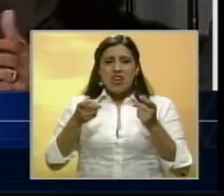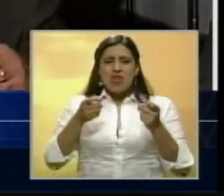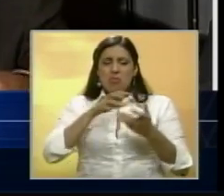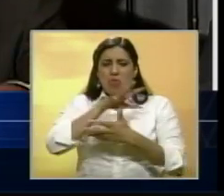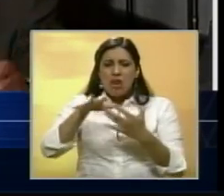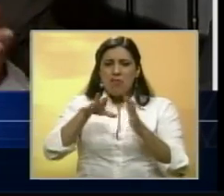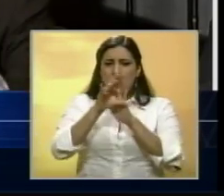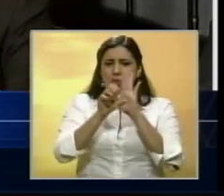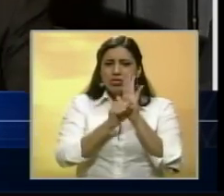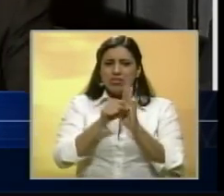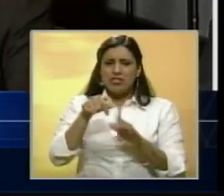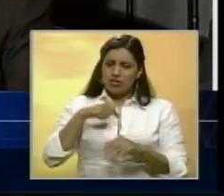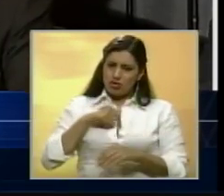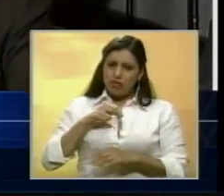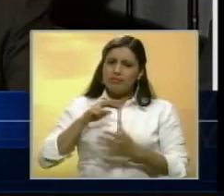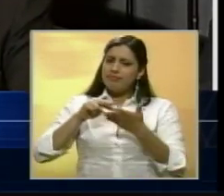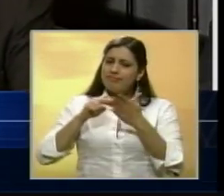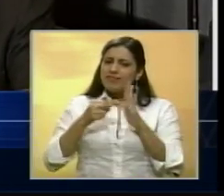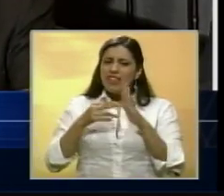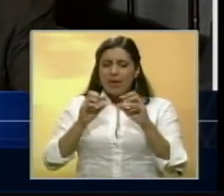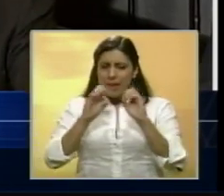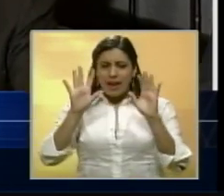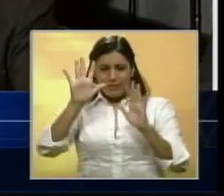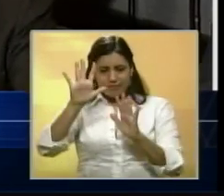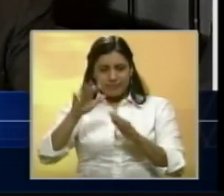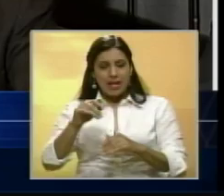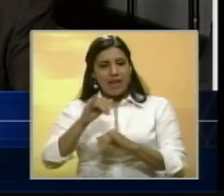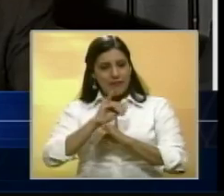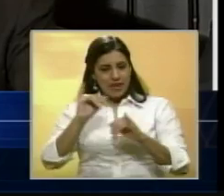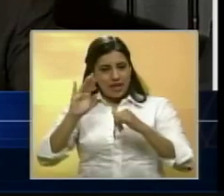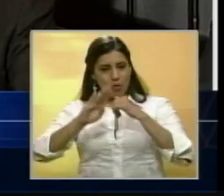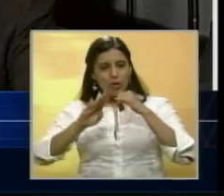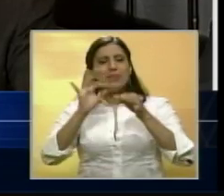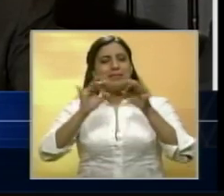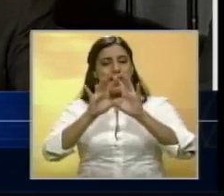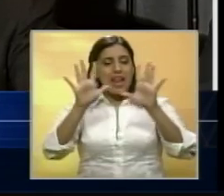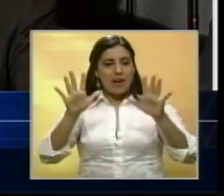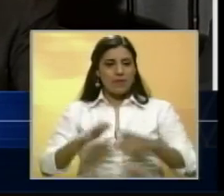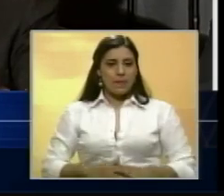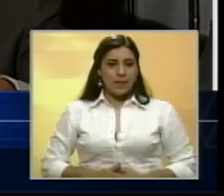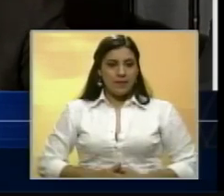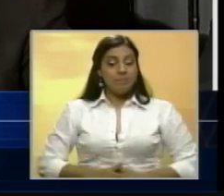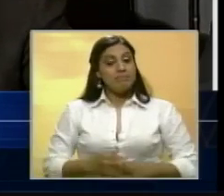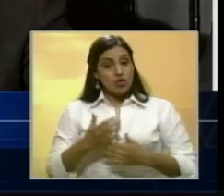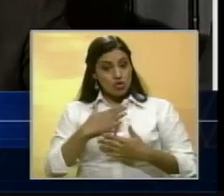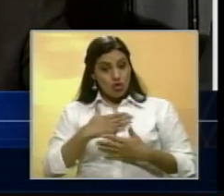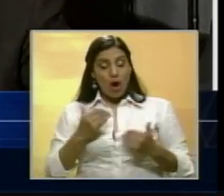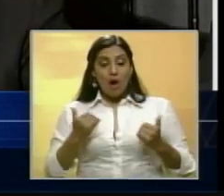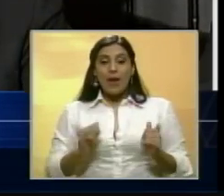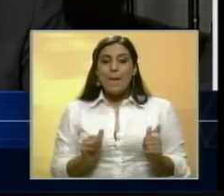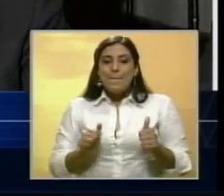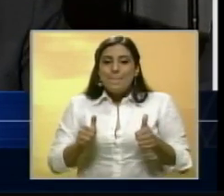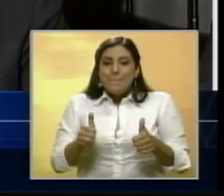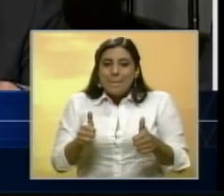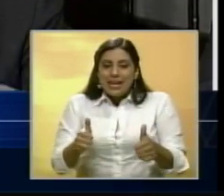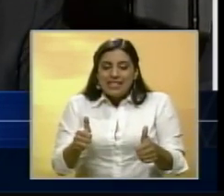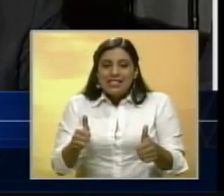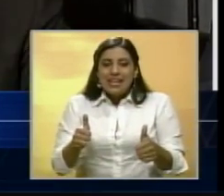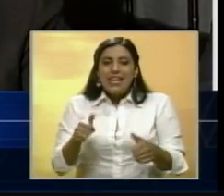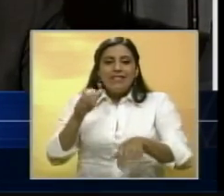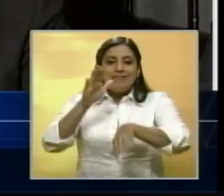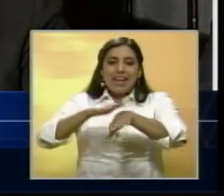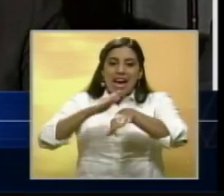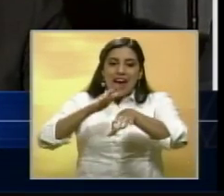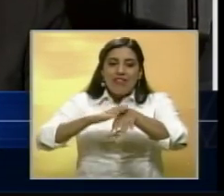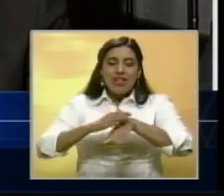controversia constitucional. A esto me voy a referir al final. Voy a comenzar por